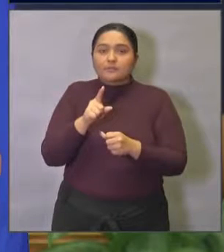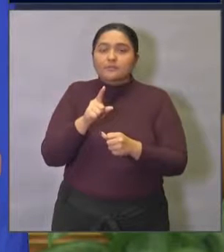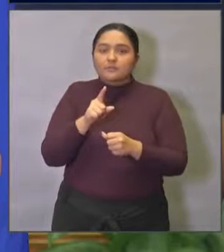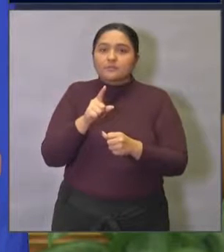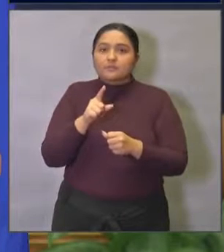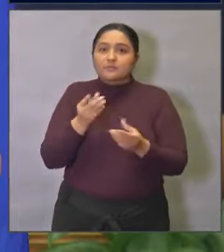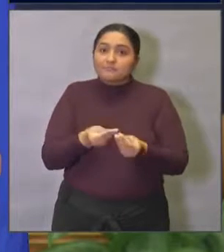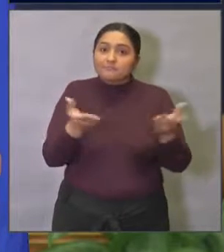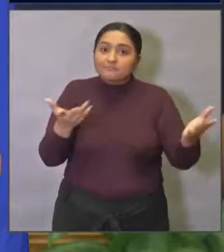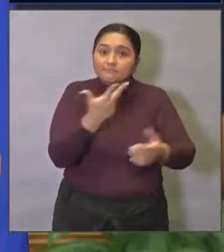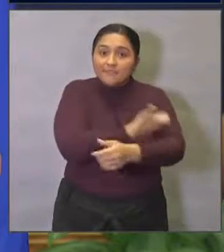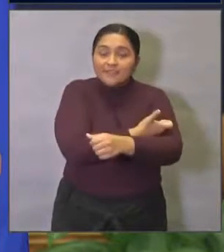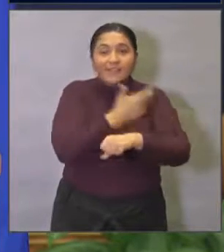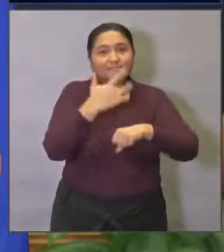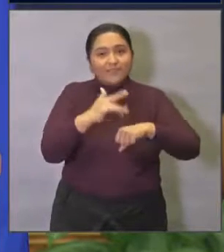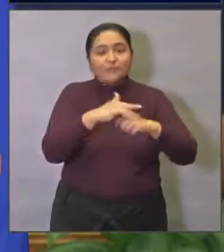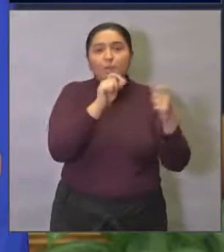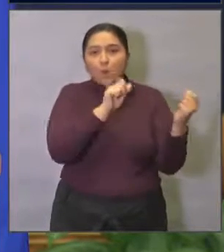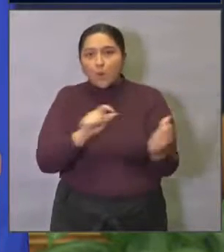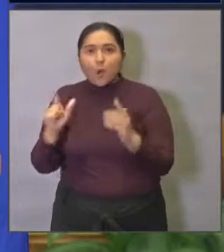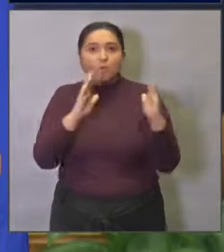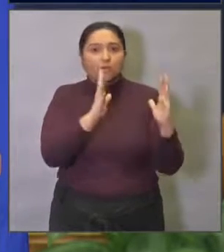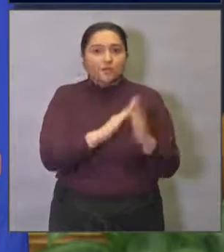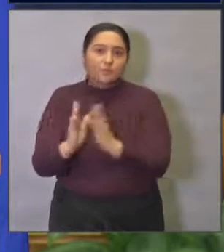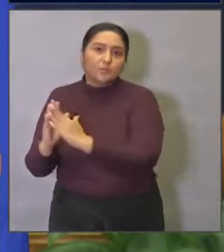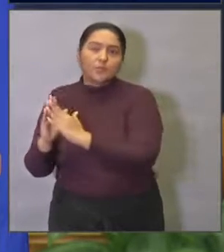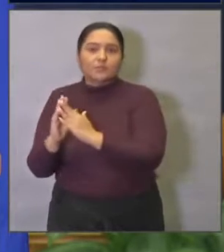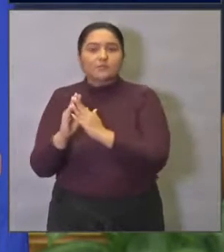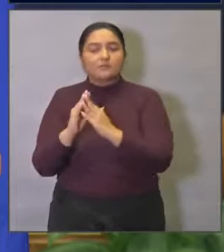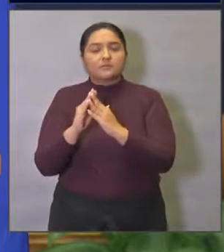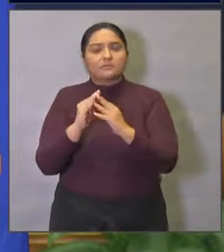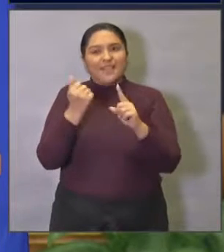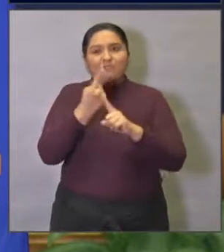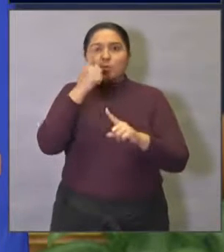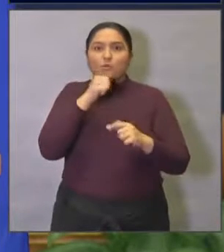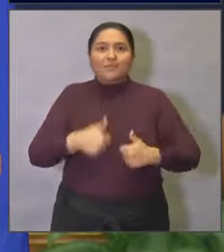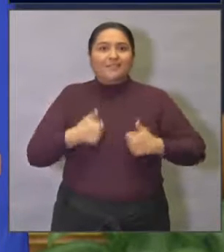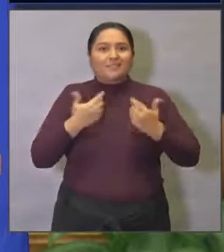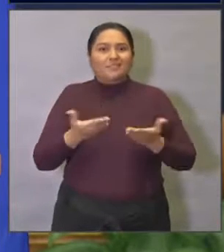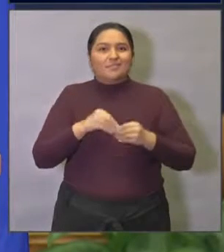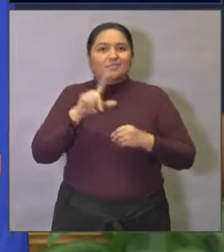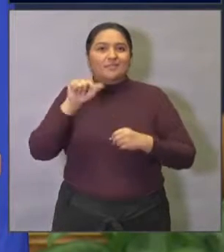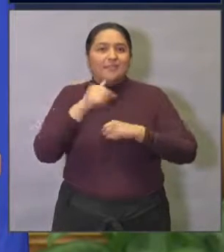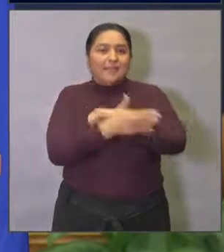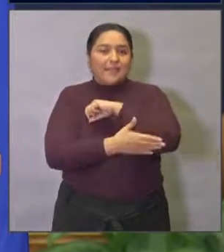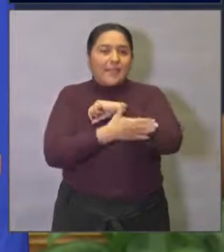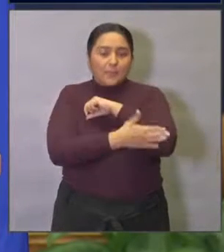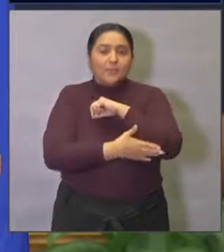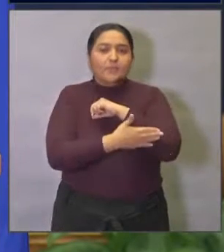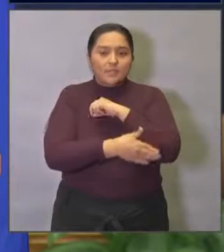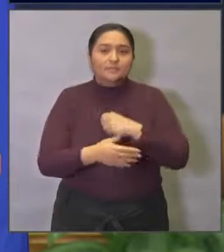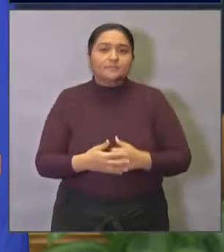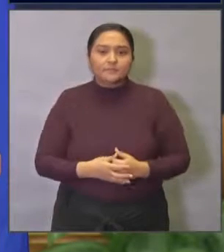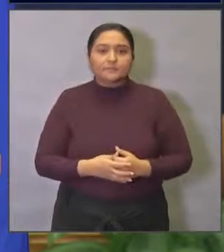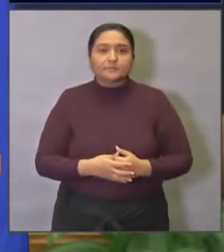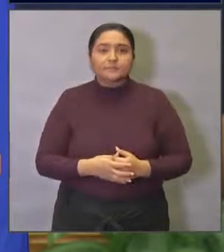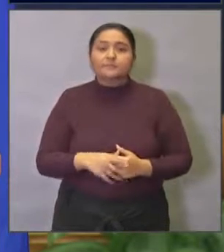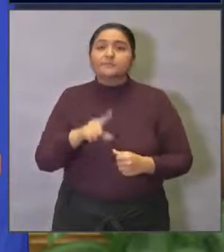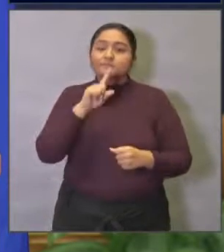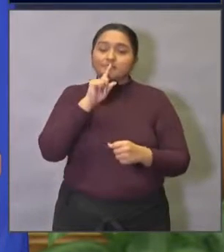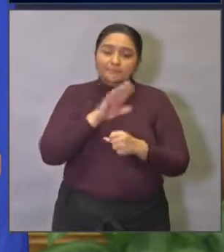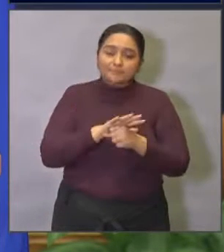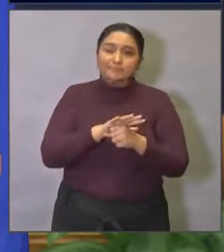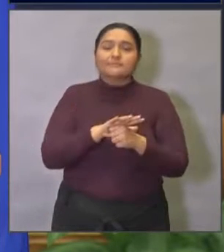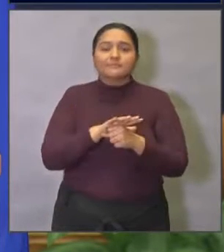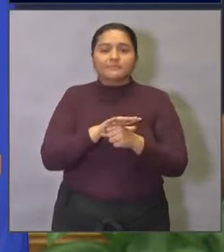las comunidades y a todas las personas aquí que viven en el condado de Los Ángeles. Estoy comprometida en asegurarme